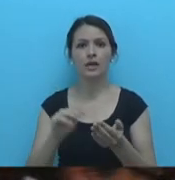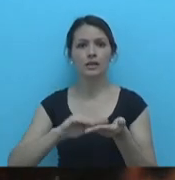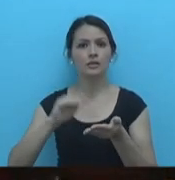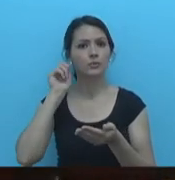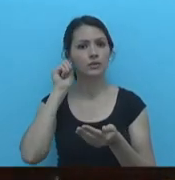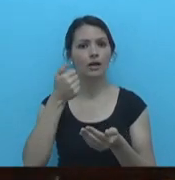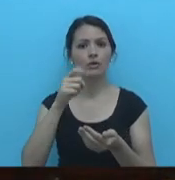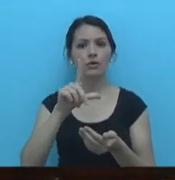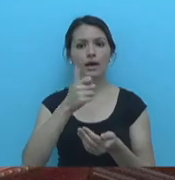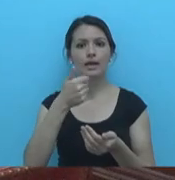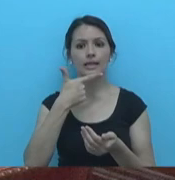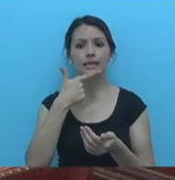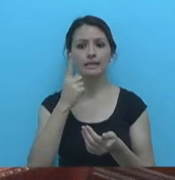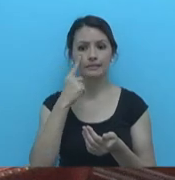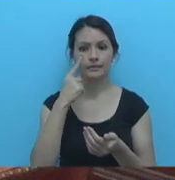palabra.